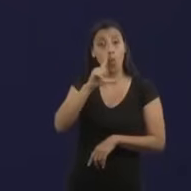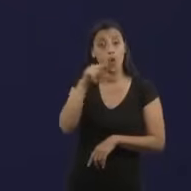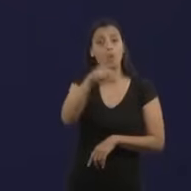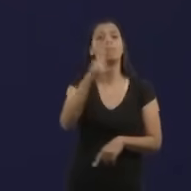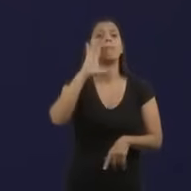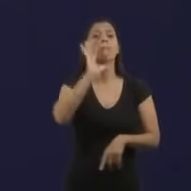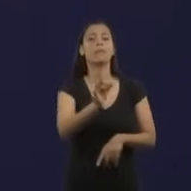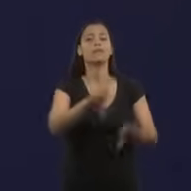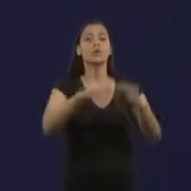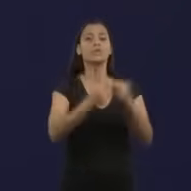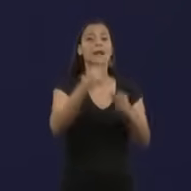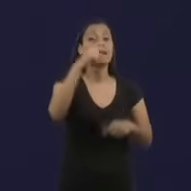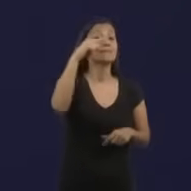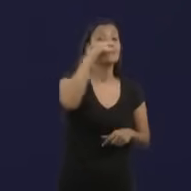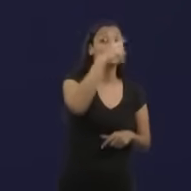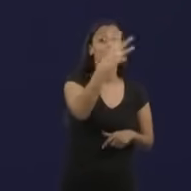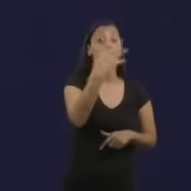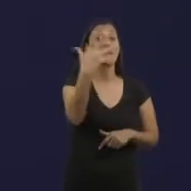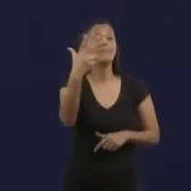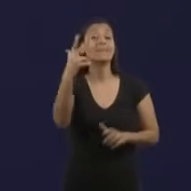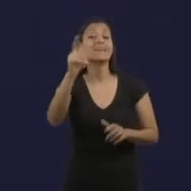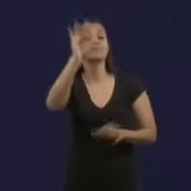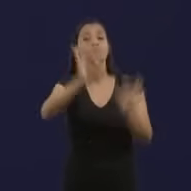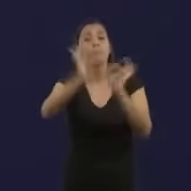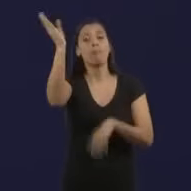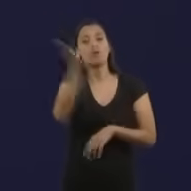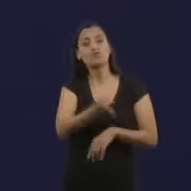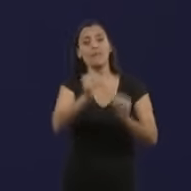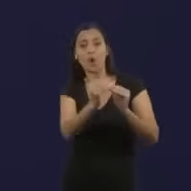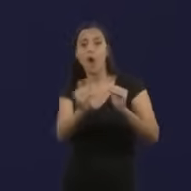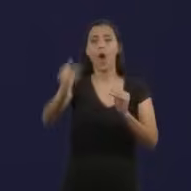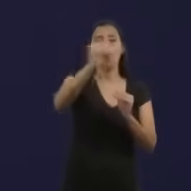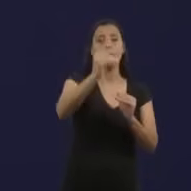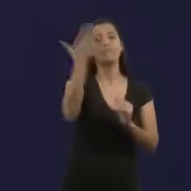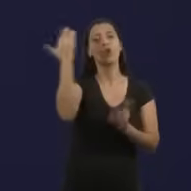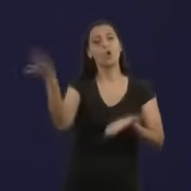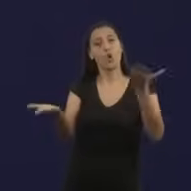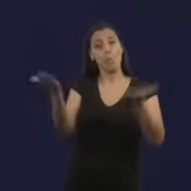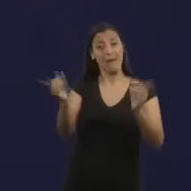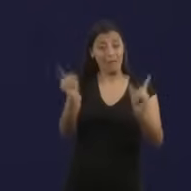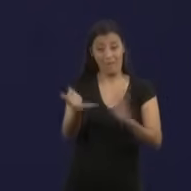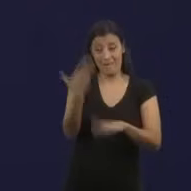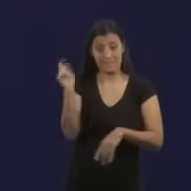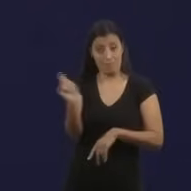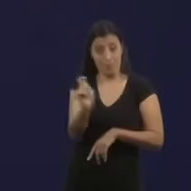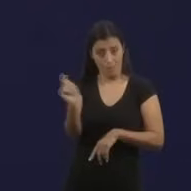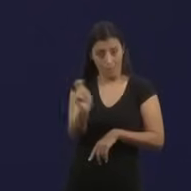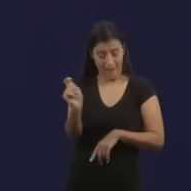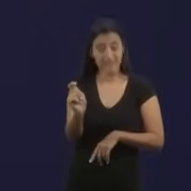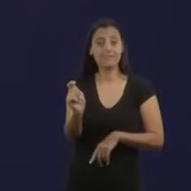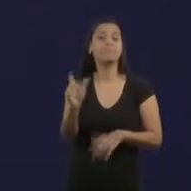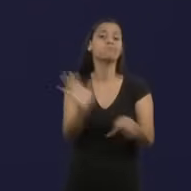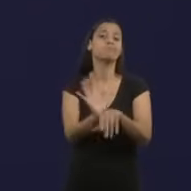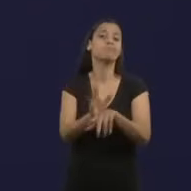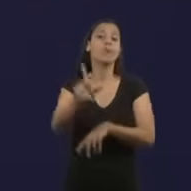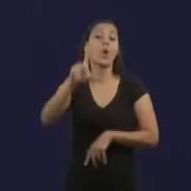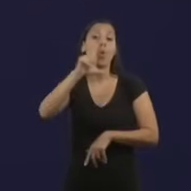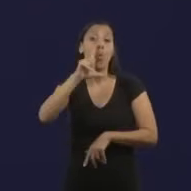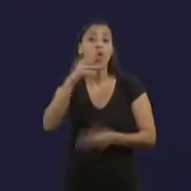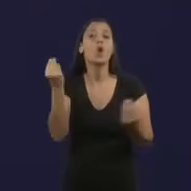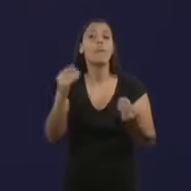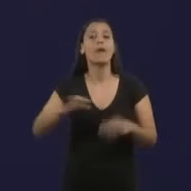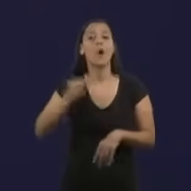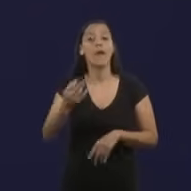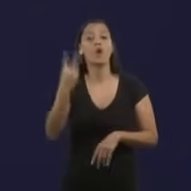representa 743 de aumento con respecto a mismo mes o sea el mismo Julio de